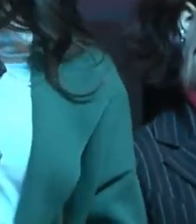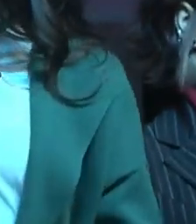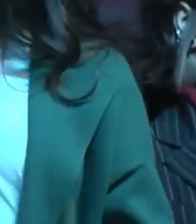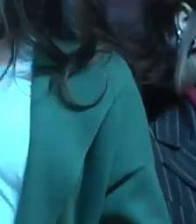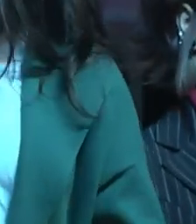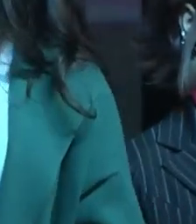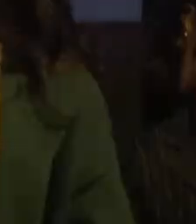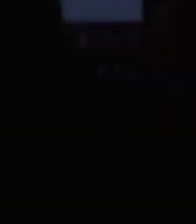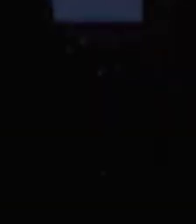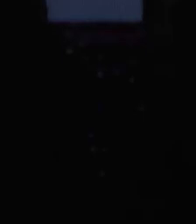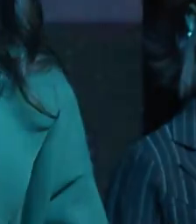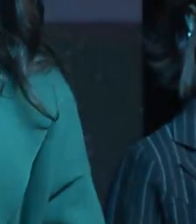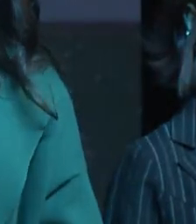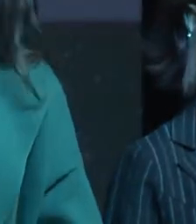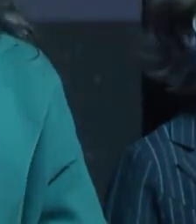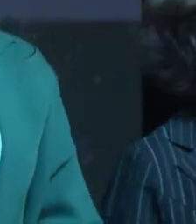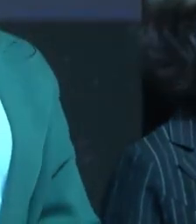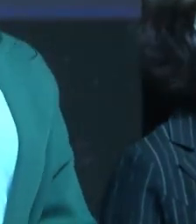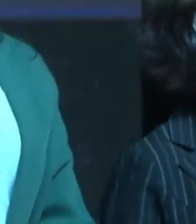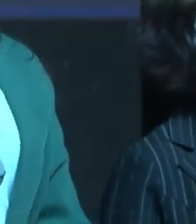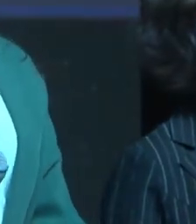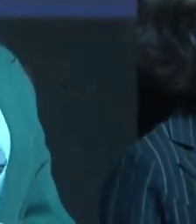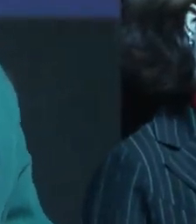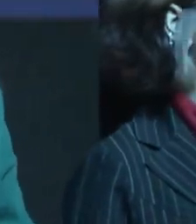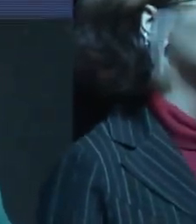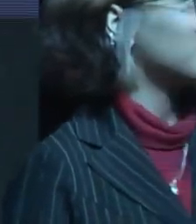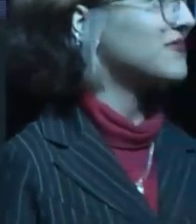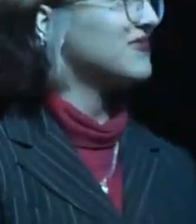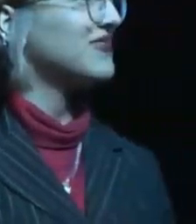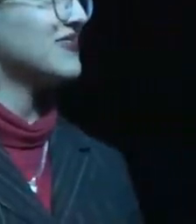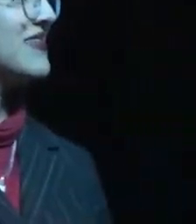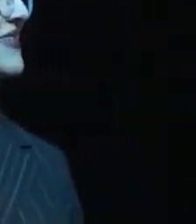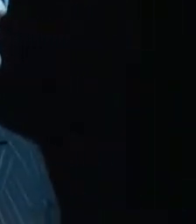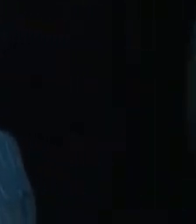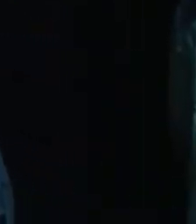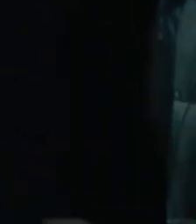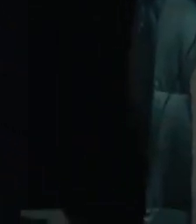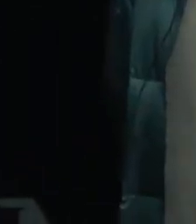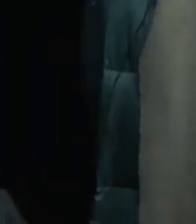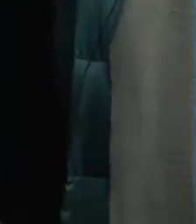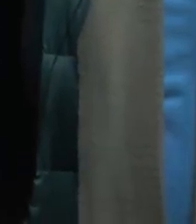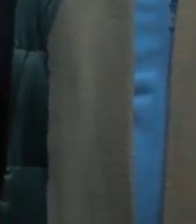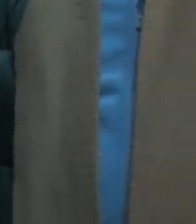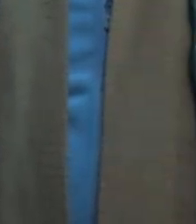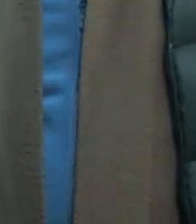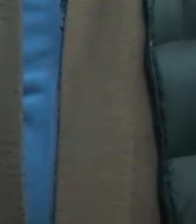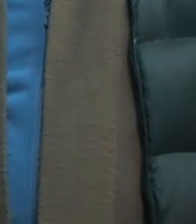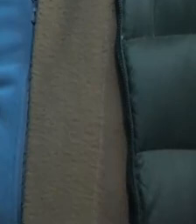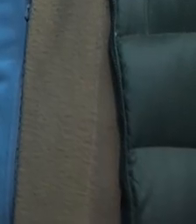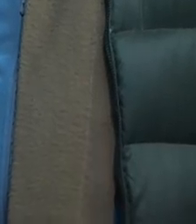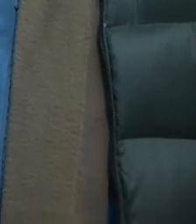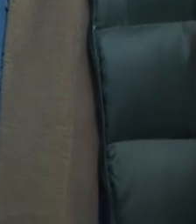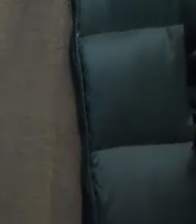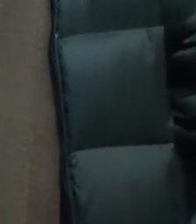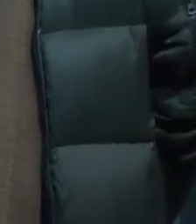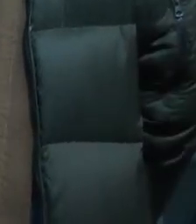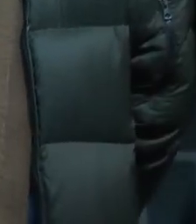distinta. Me parece, yo venía sufriendo de que iba a estar muy helado. En realidad no está tan